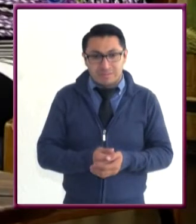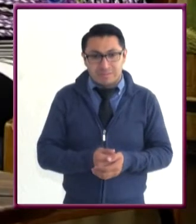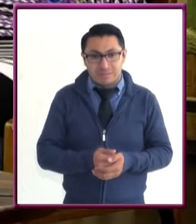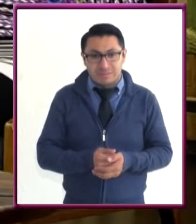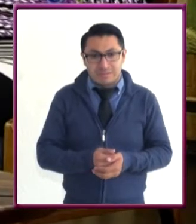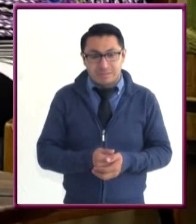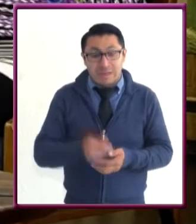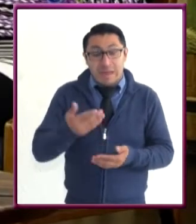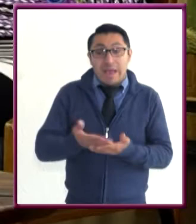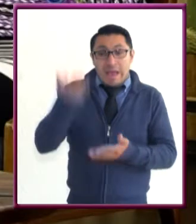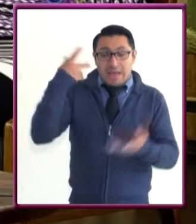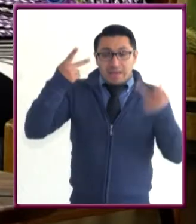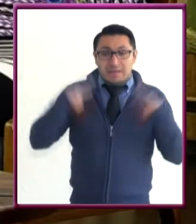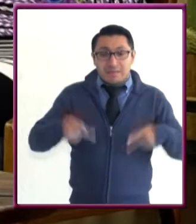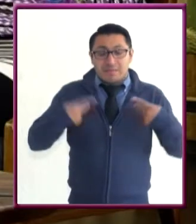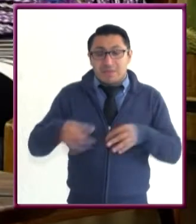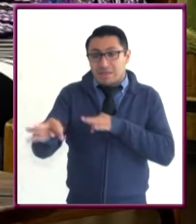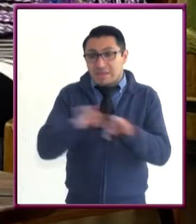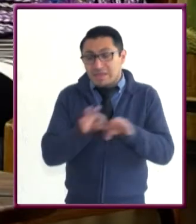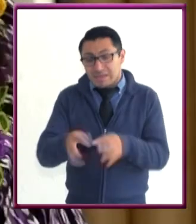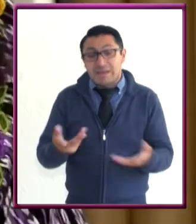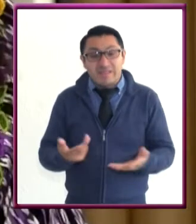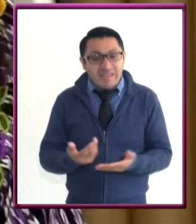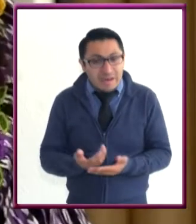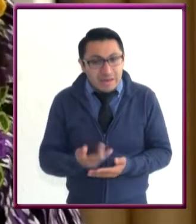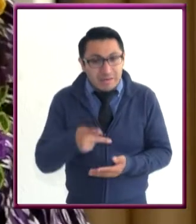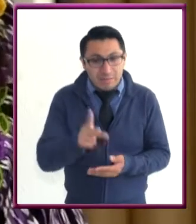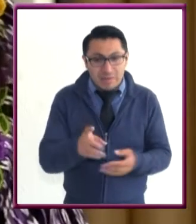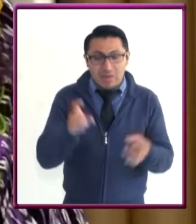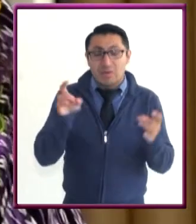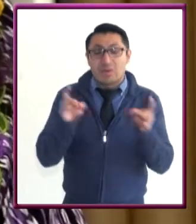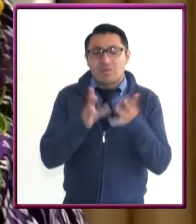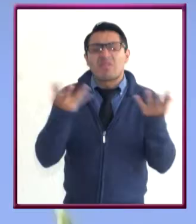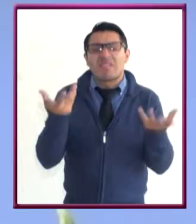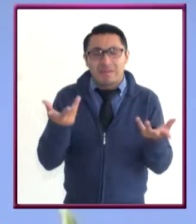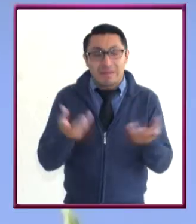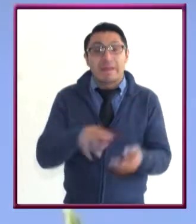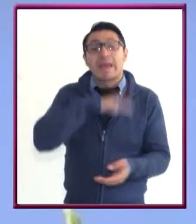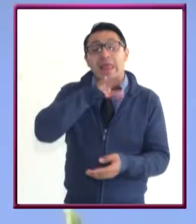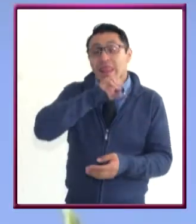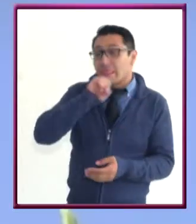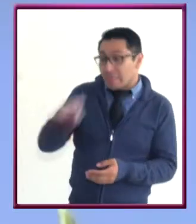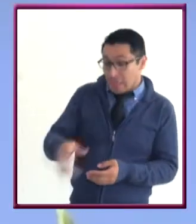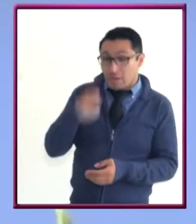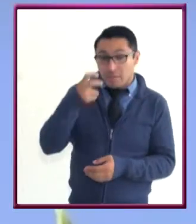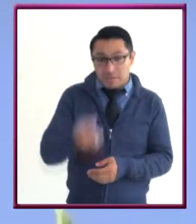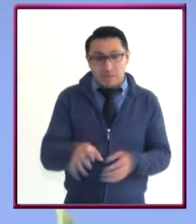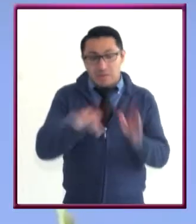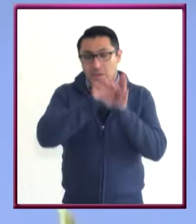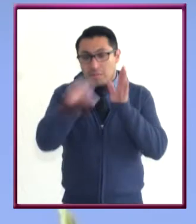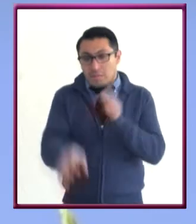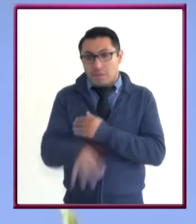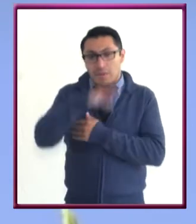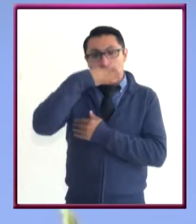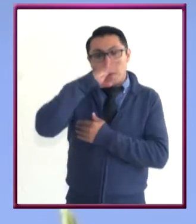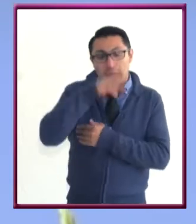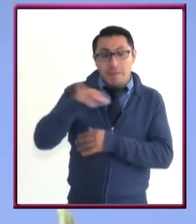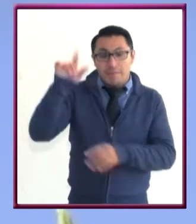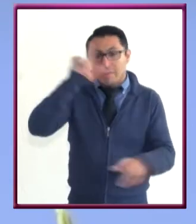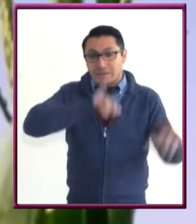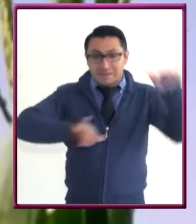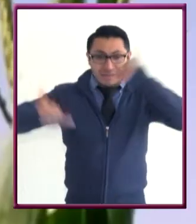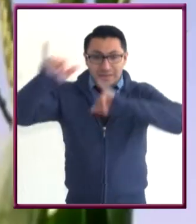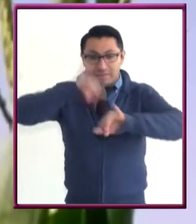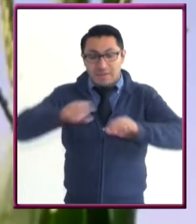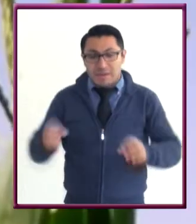en el momento que ellos empezaron a trabajar antes de la demanda. ¿Cuál fue? El impacto es la contaminación. Cuando el maíz transgénico pasa por el